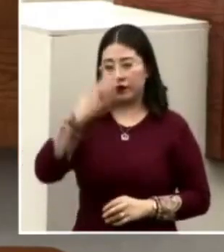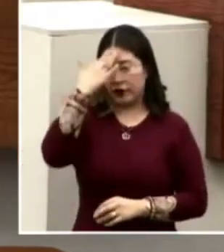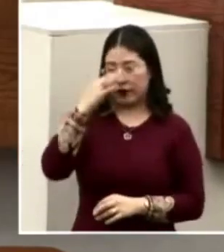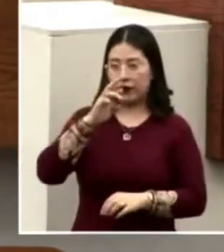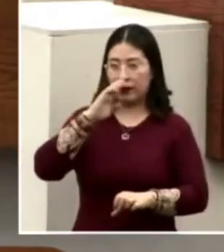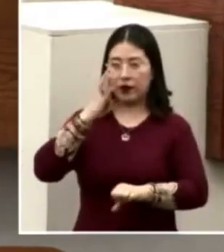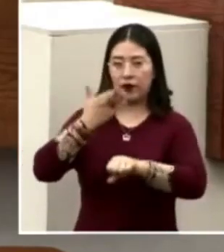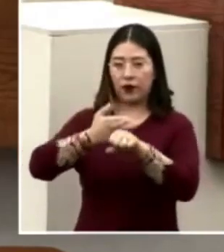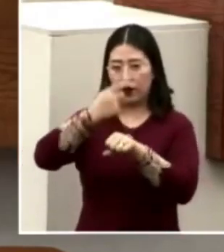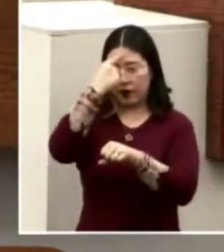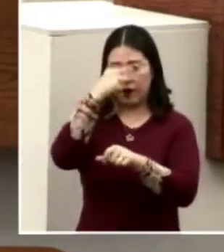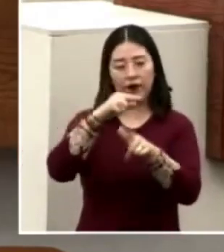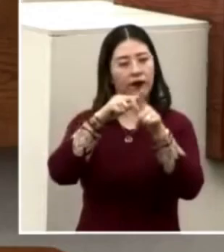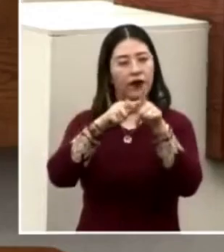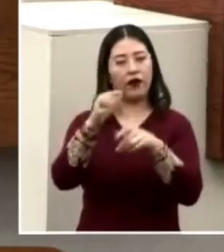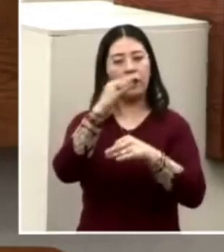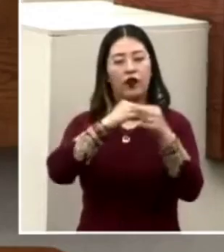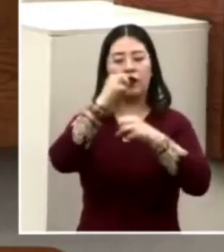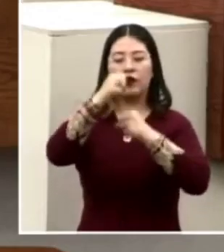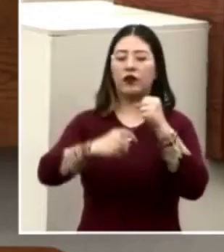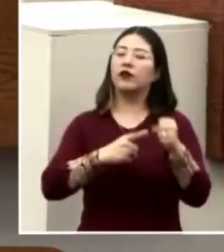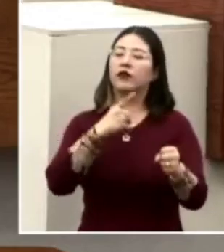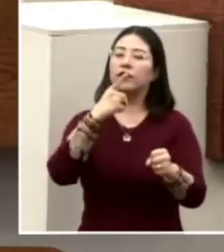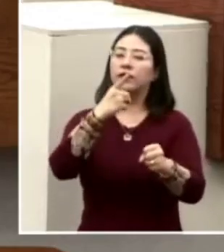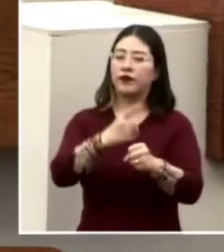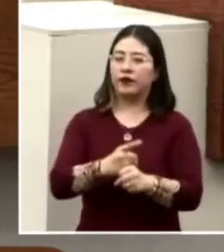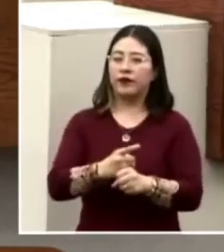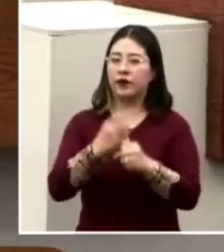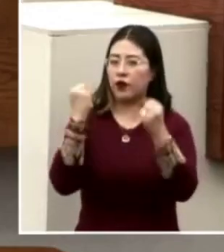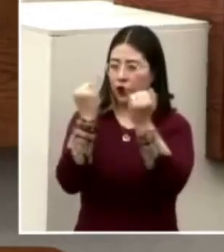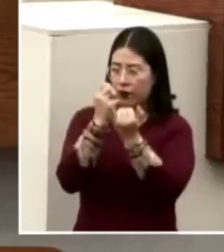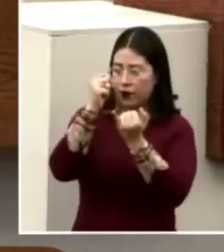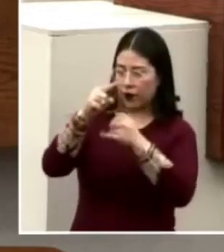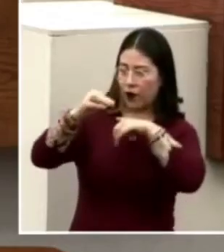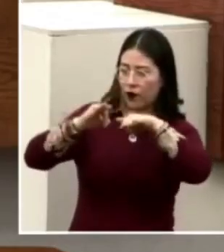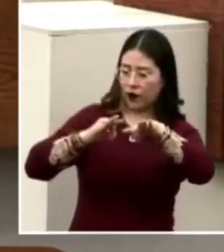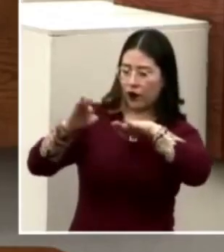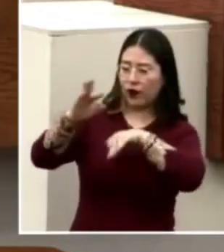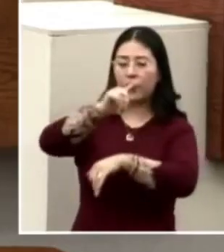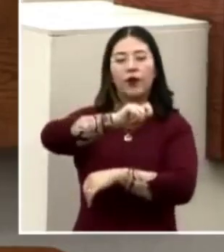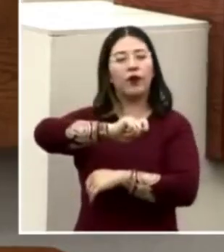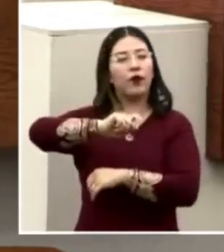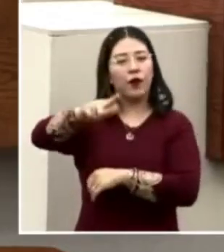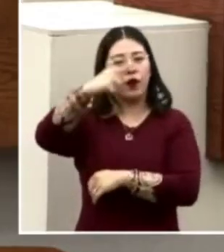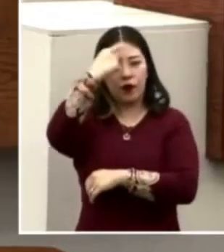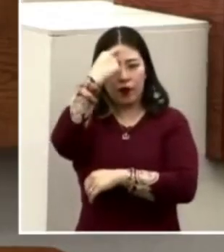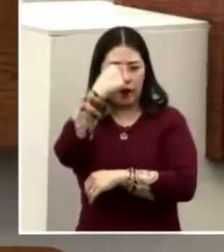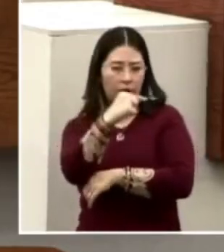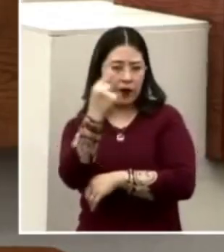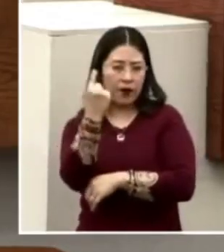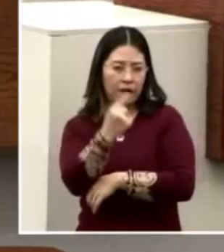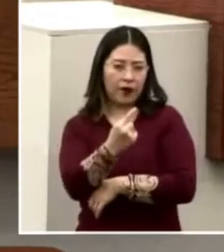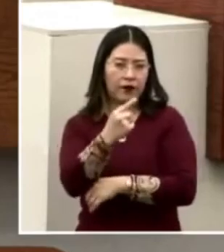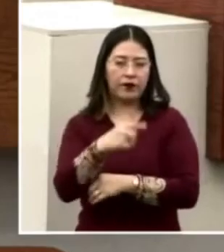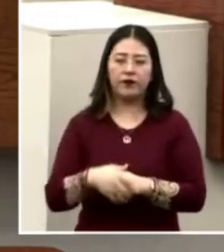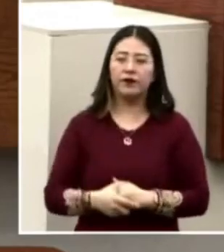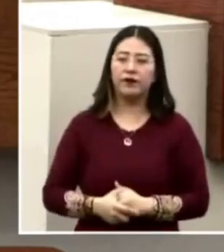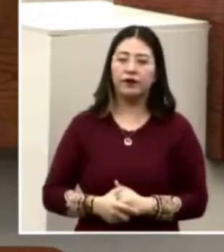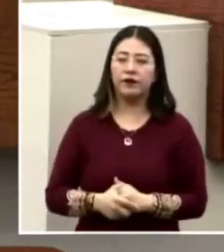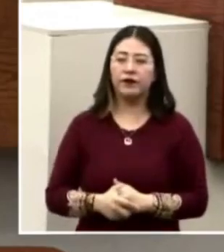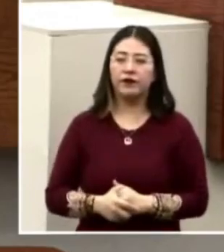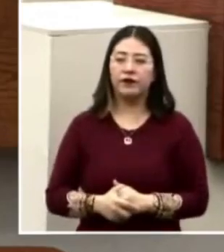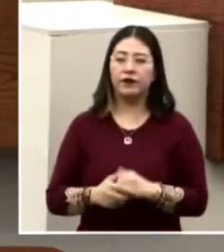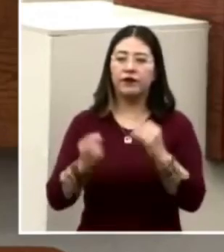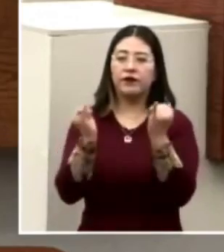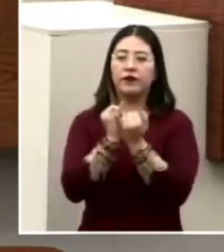encargados de garantizar la seguridad. Y hay un trabajo profesional, dedicado, comprometido, de